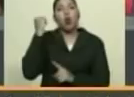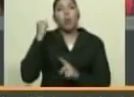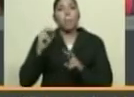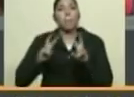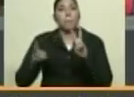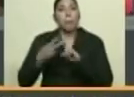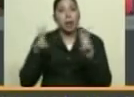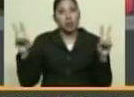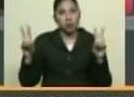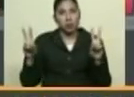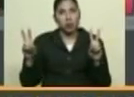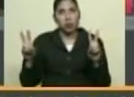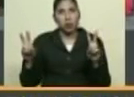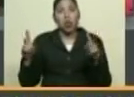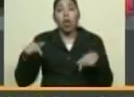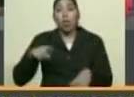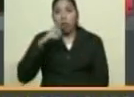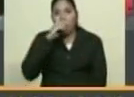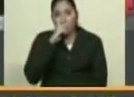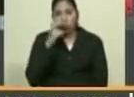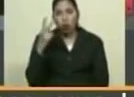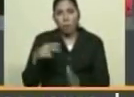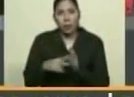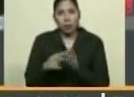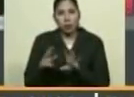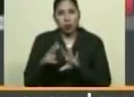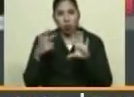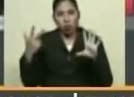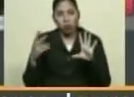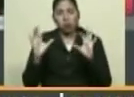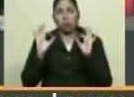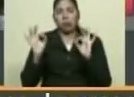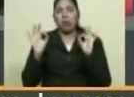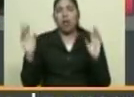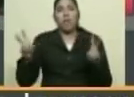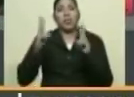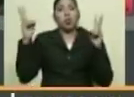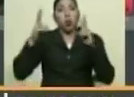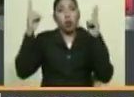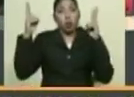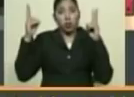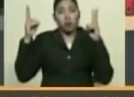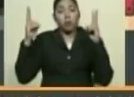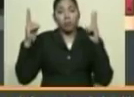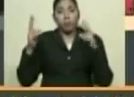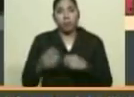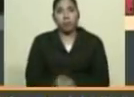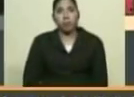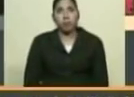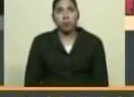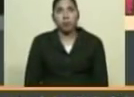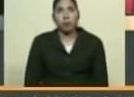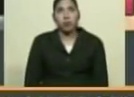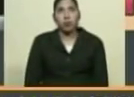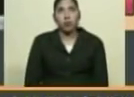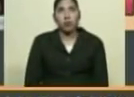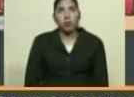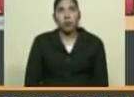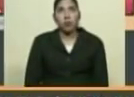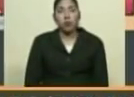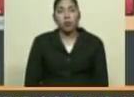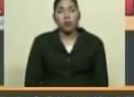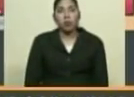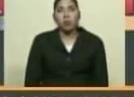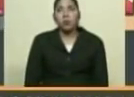3 años. Con su amor absoluto por el que menos tenía. Chávez en la calle, un huracán, el huracán